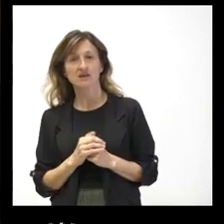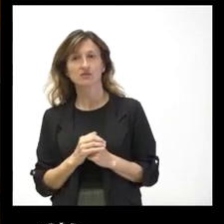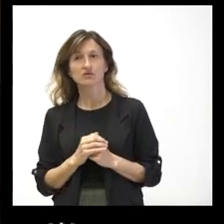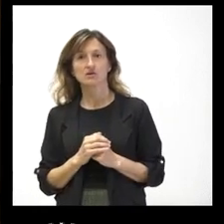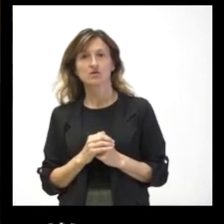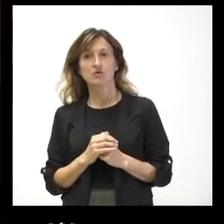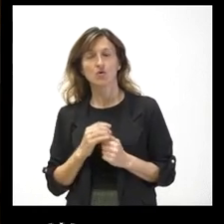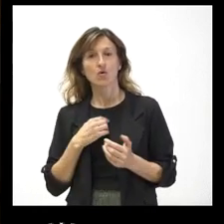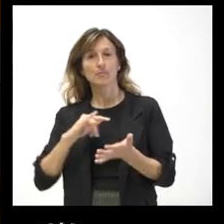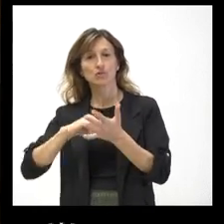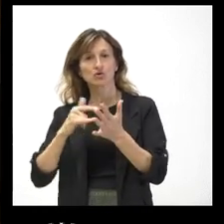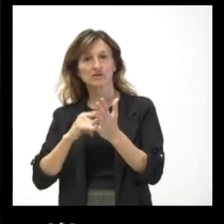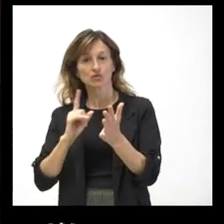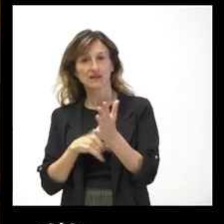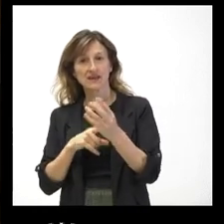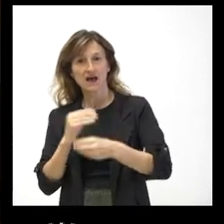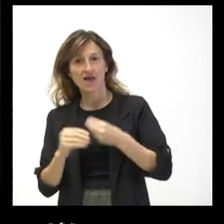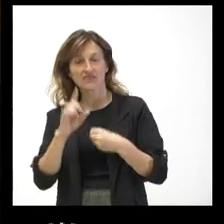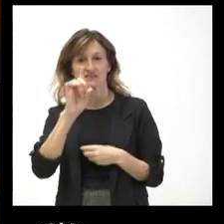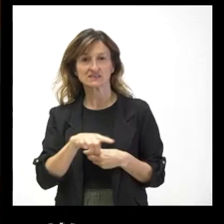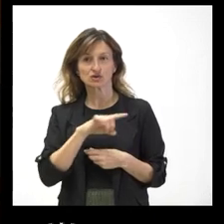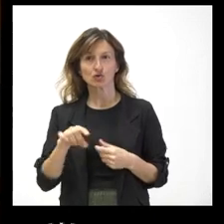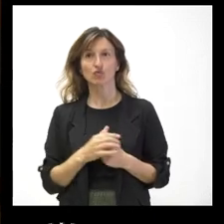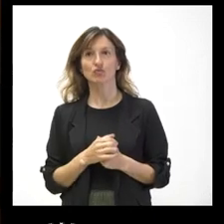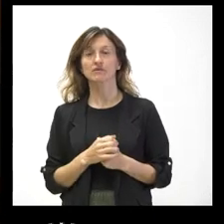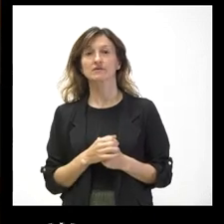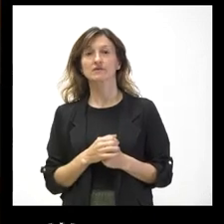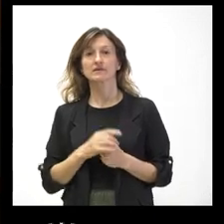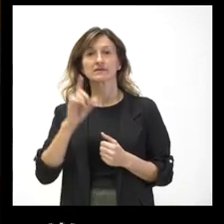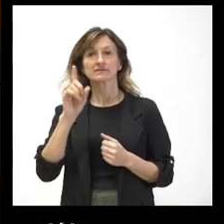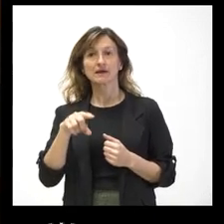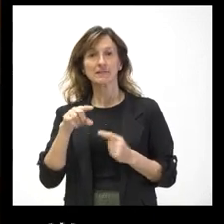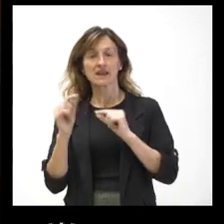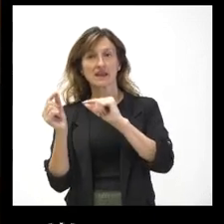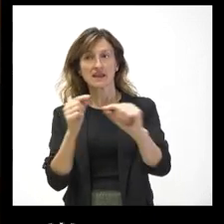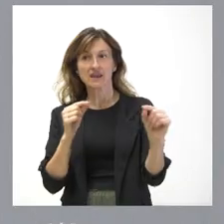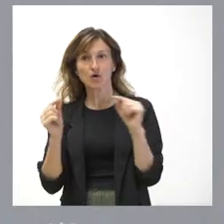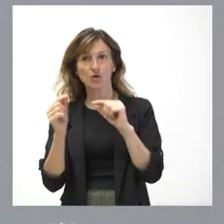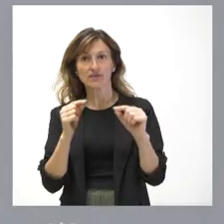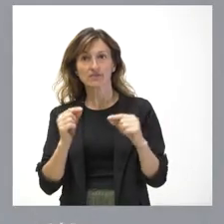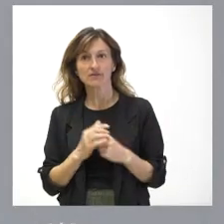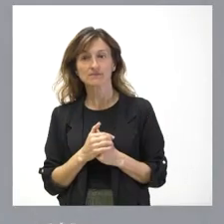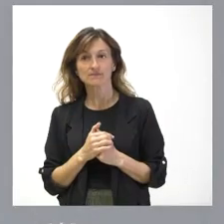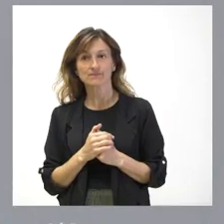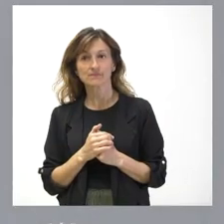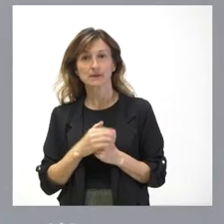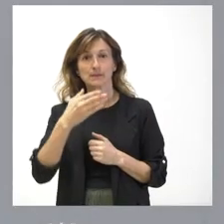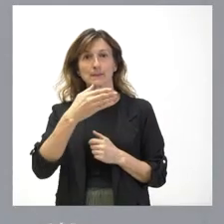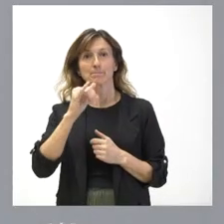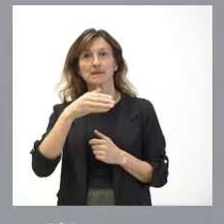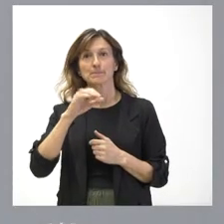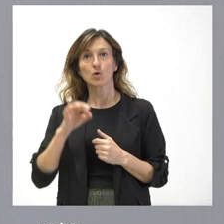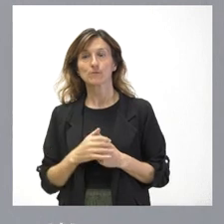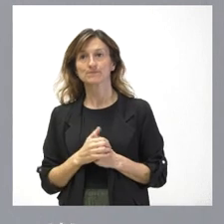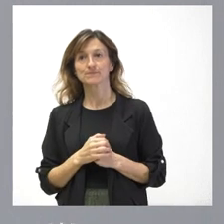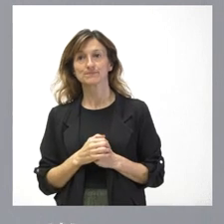una un proyecto de ley y me gustaría saber Cómo están las negociaciones con lo de Bimbo Gracias las neones lo de Bimbo